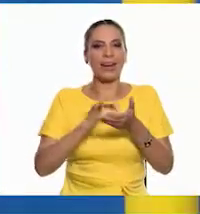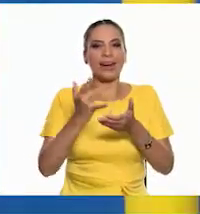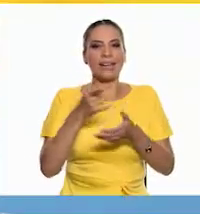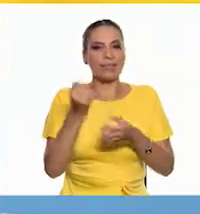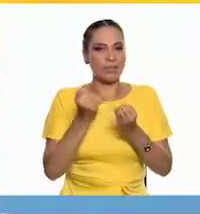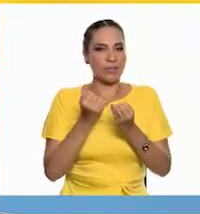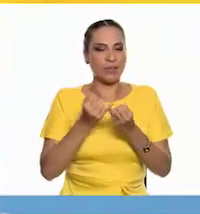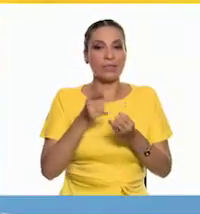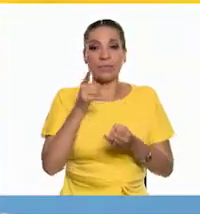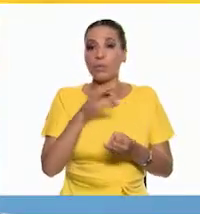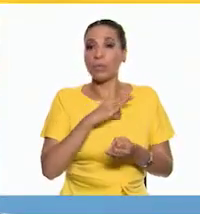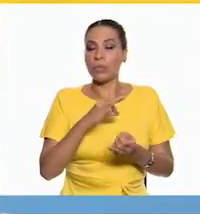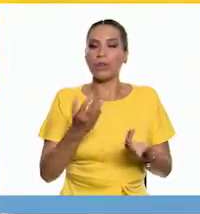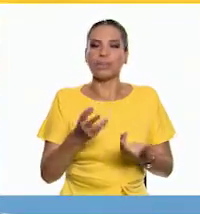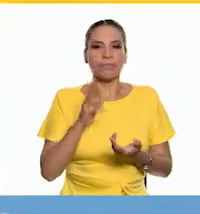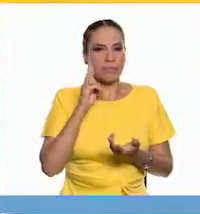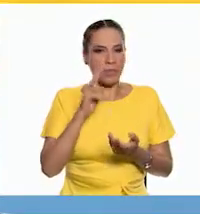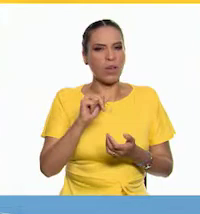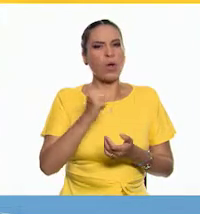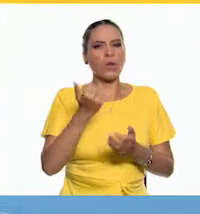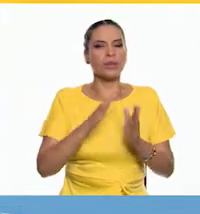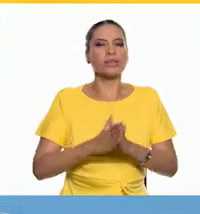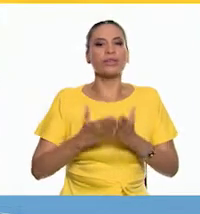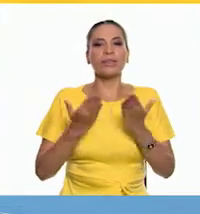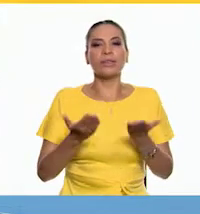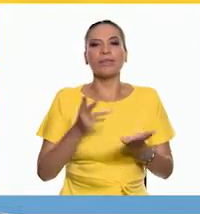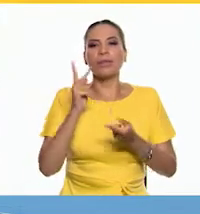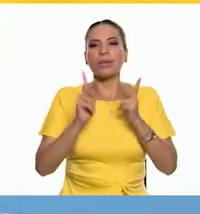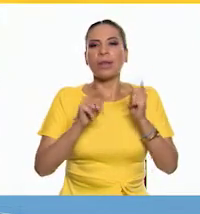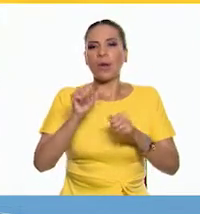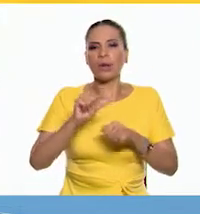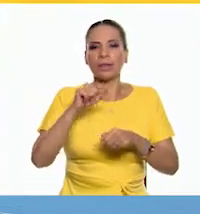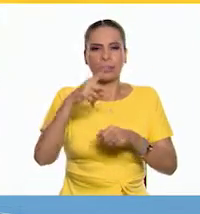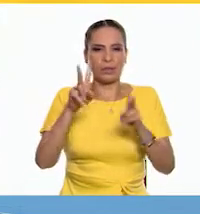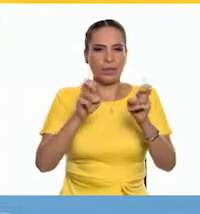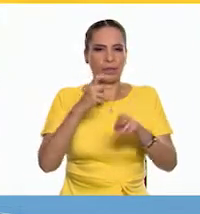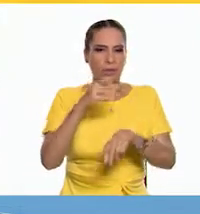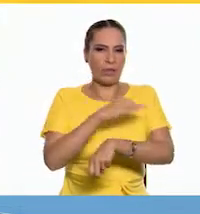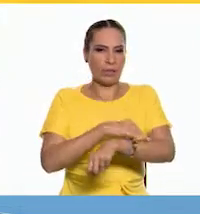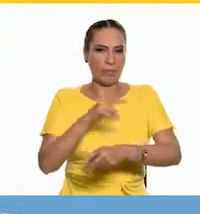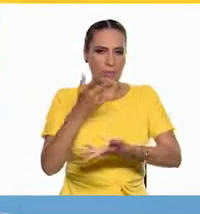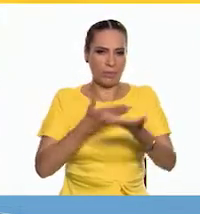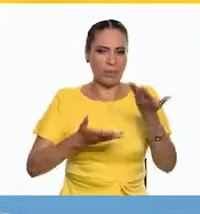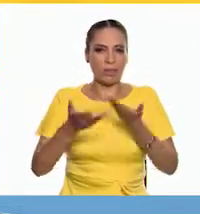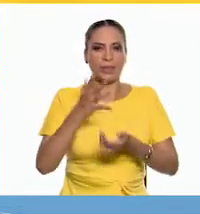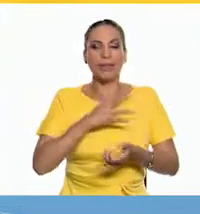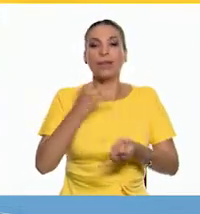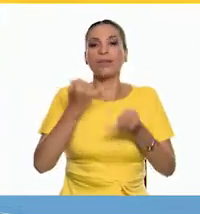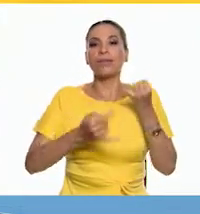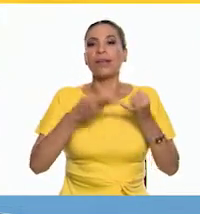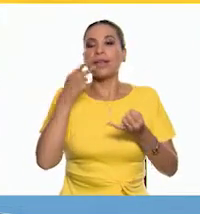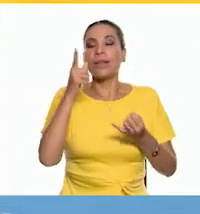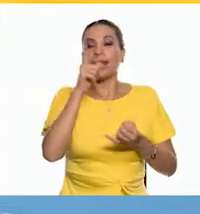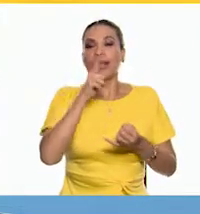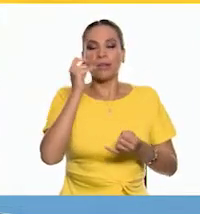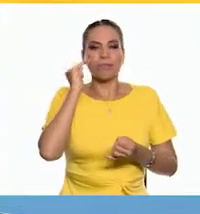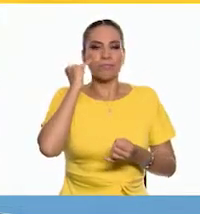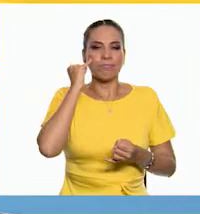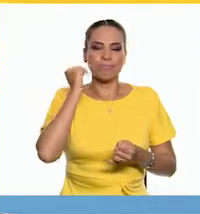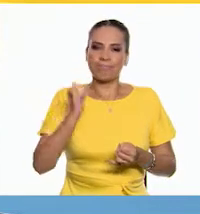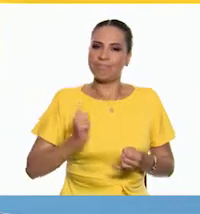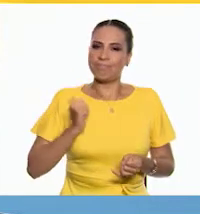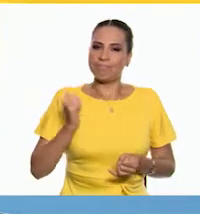Jenny. Si te es posible, consulta otros libros y comenta el tema de hoy con tu familia. Si tienes la fortuna de hablar una lengua